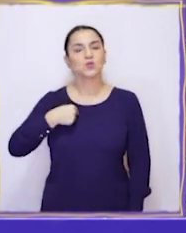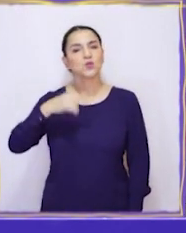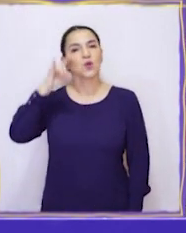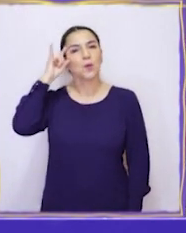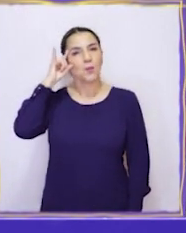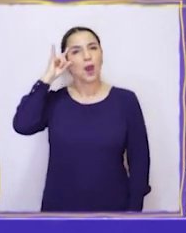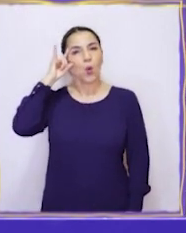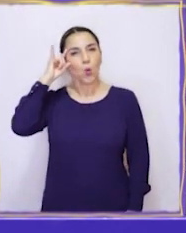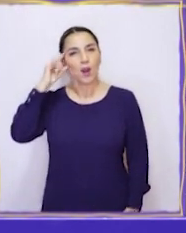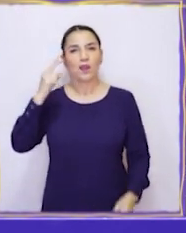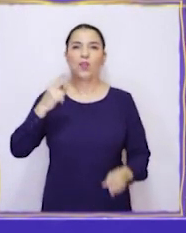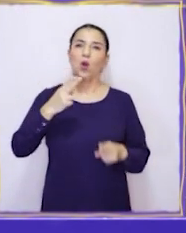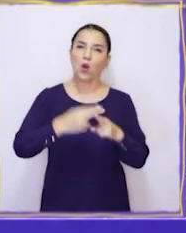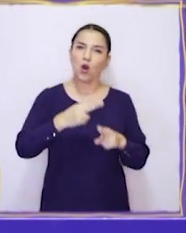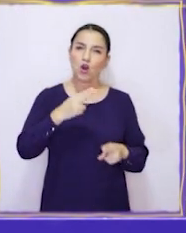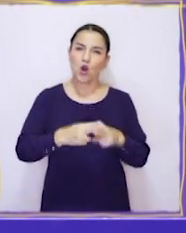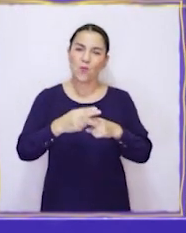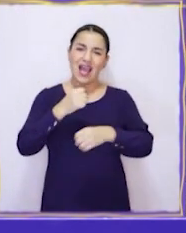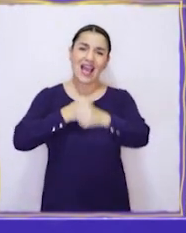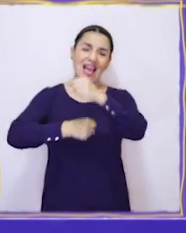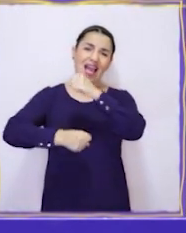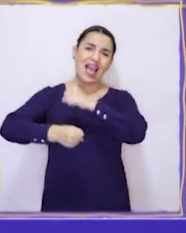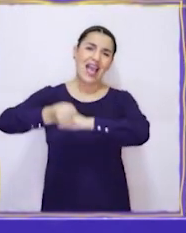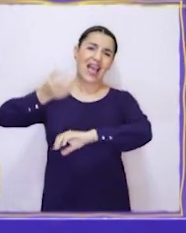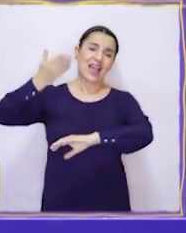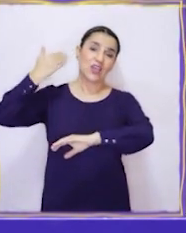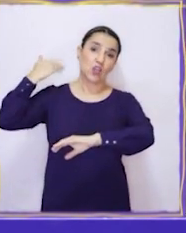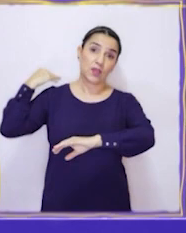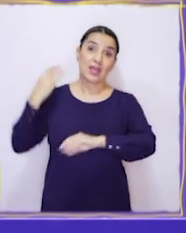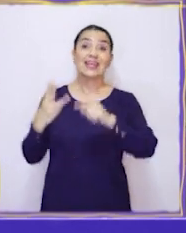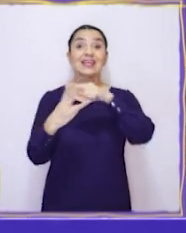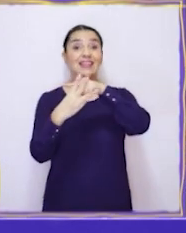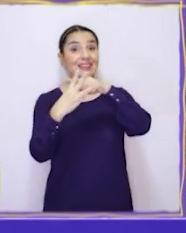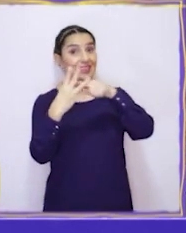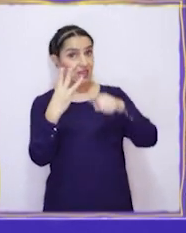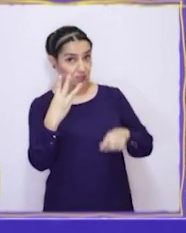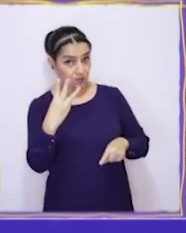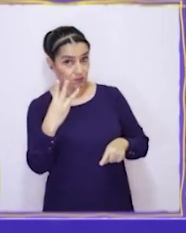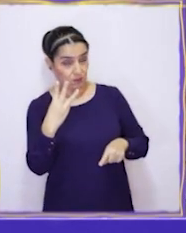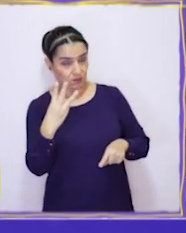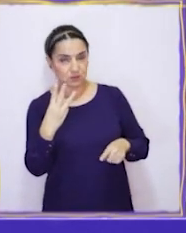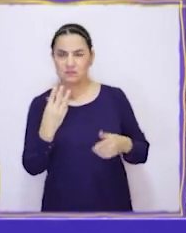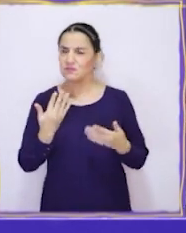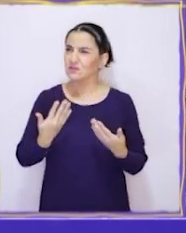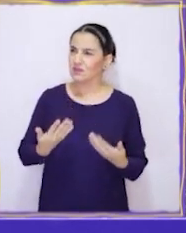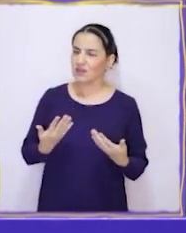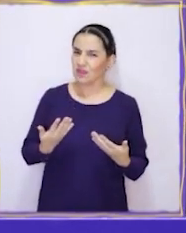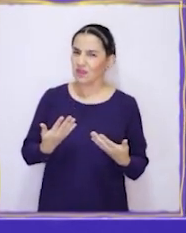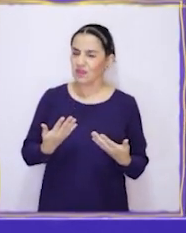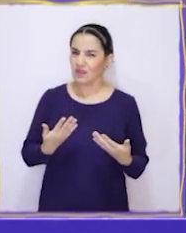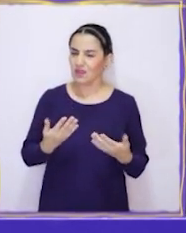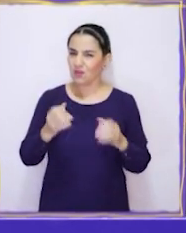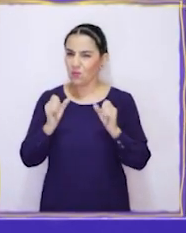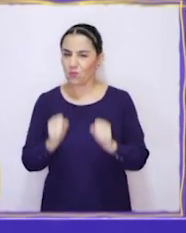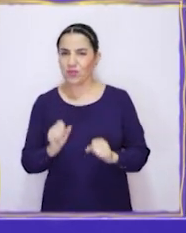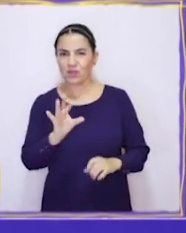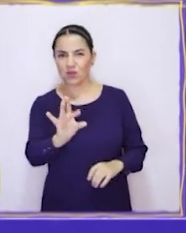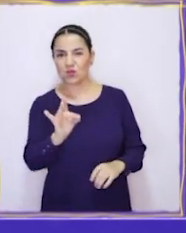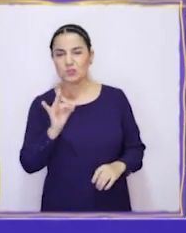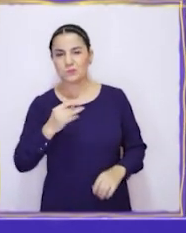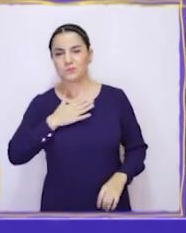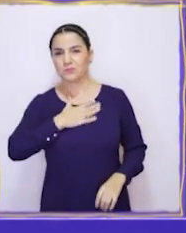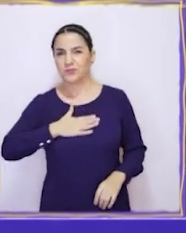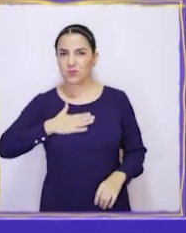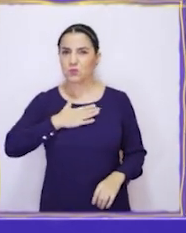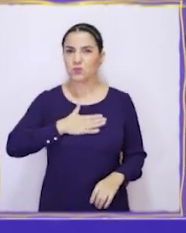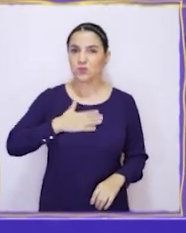me acuerdo que en Roma hace muchos siglos atrás tuvieron tres tipos de gobierno. Quizás por ahí puedo encontrar algo que